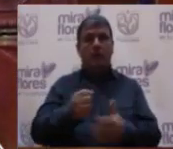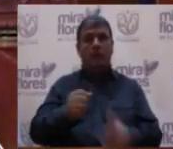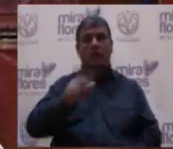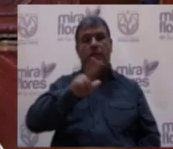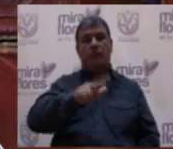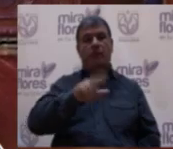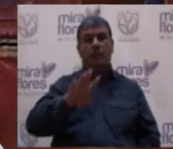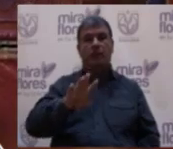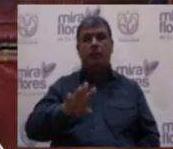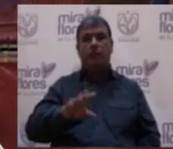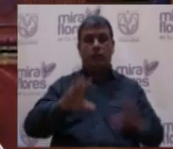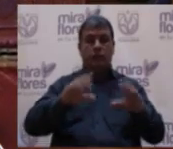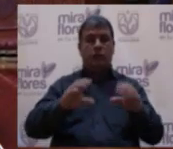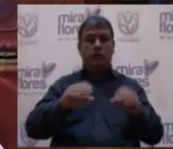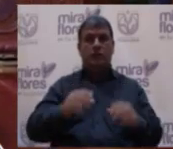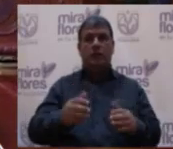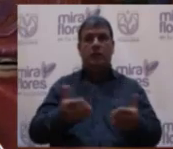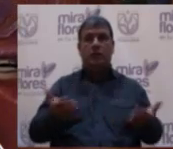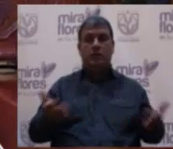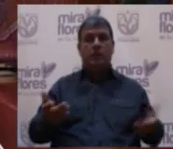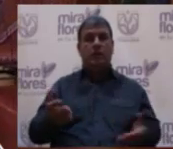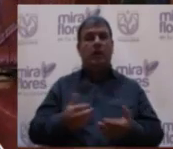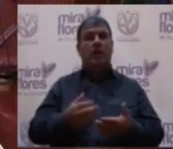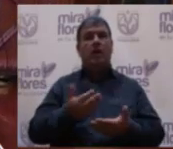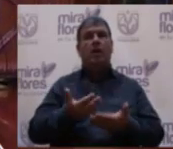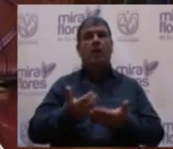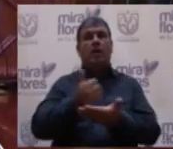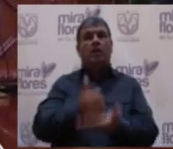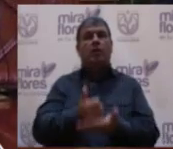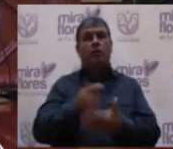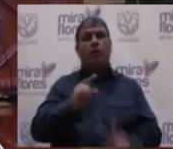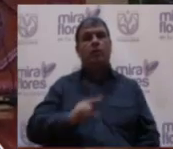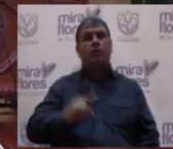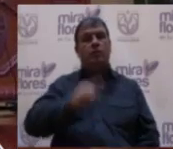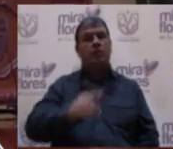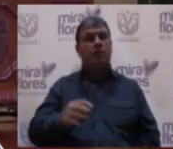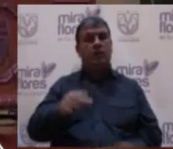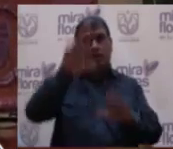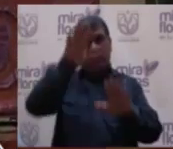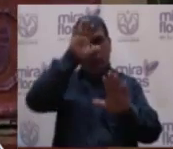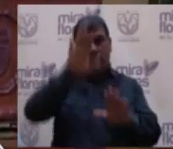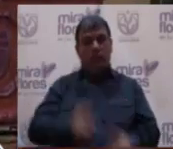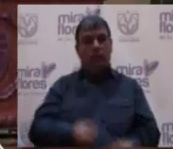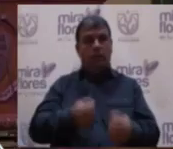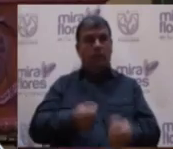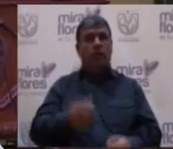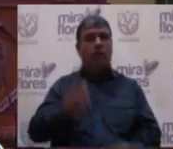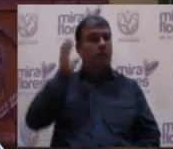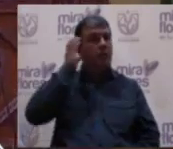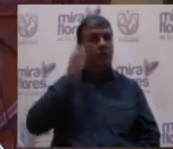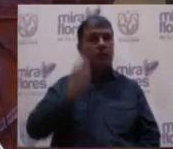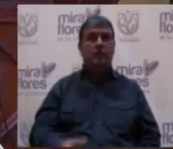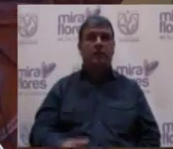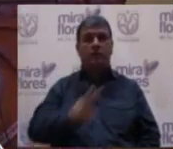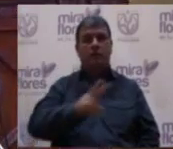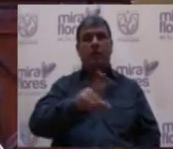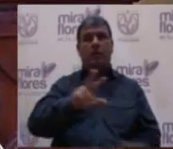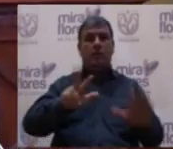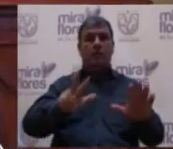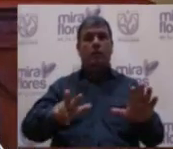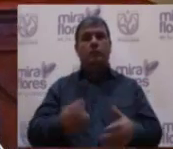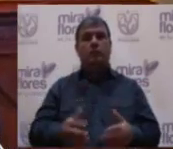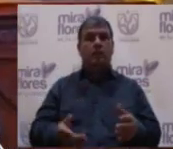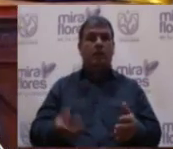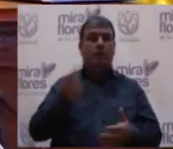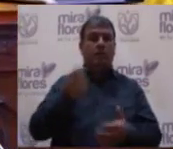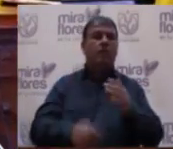34 colchones y accesorios a favor y para uso exclusivo de la Compañía de Bomberos Voluntarios de las Flores 18, cuyo valor